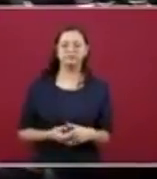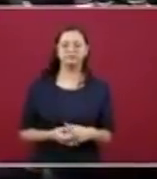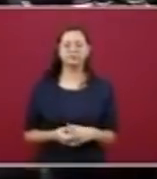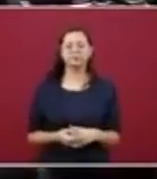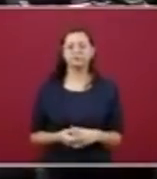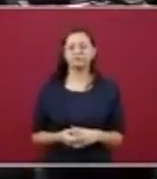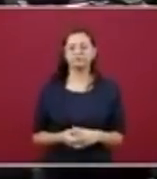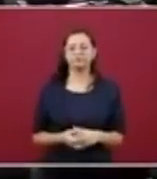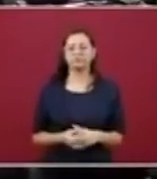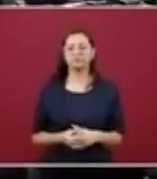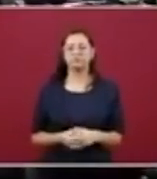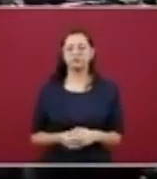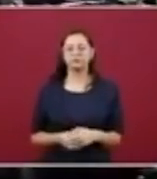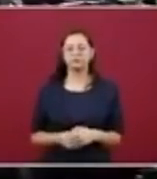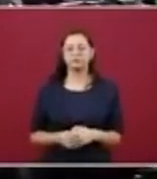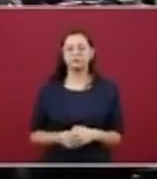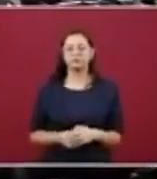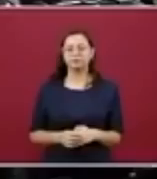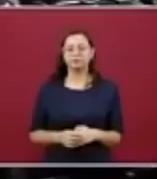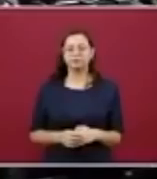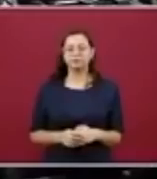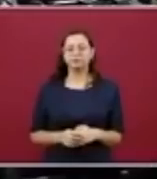a Francisco.